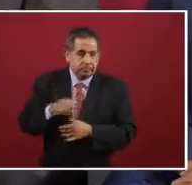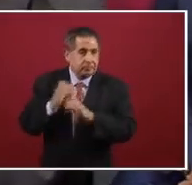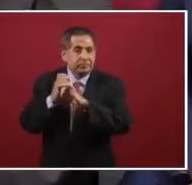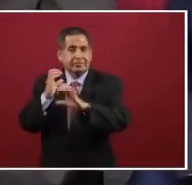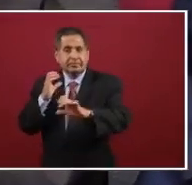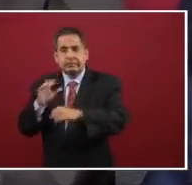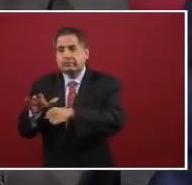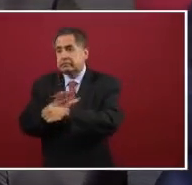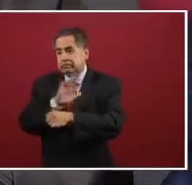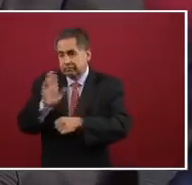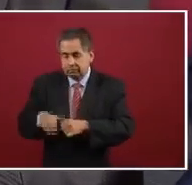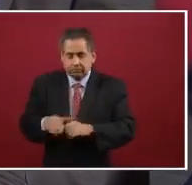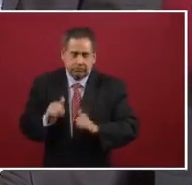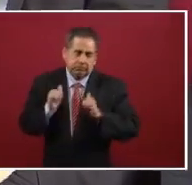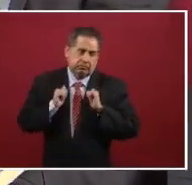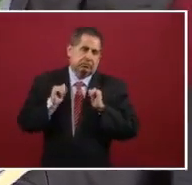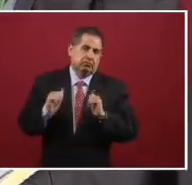camiones,